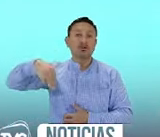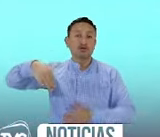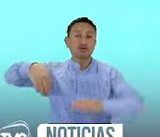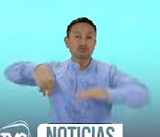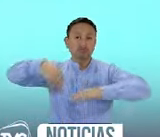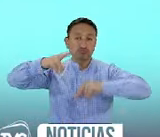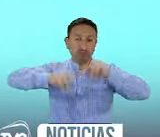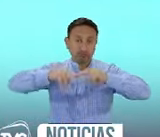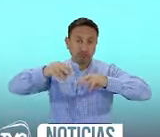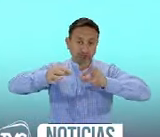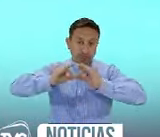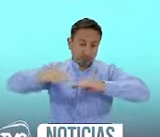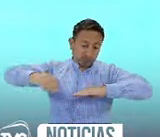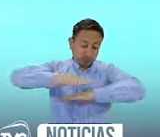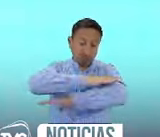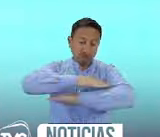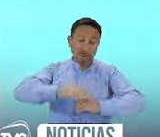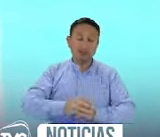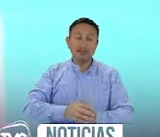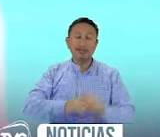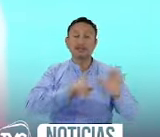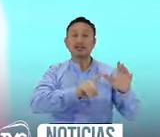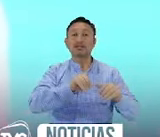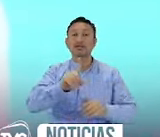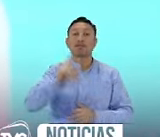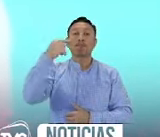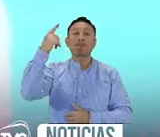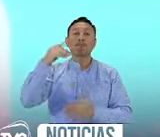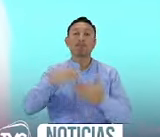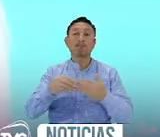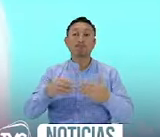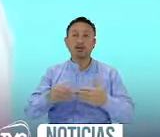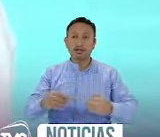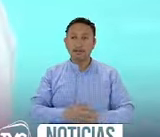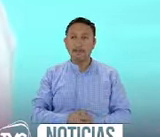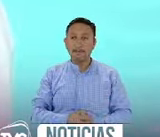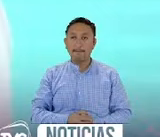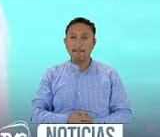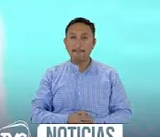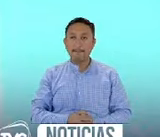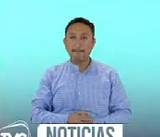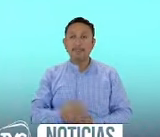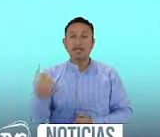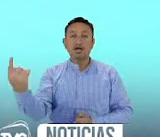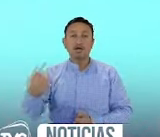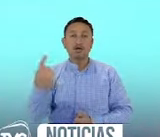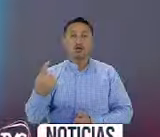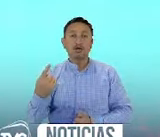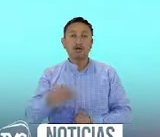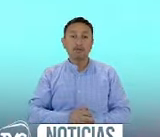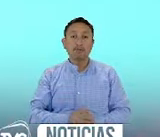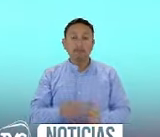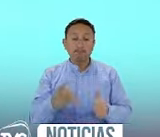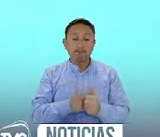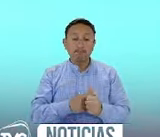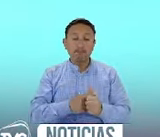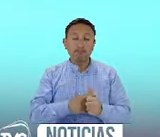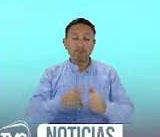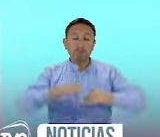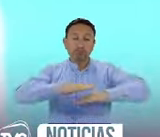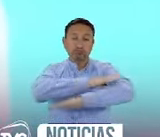que supera los $61 millones, atendiendo no solamente la red primaria y secundaria,